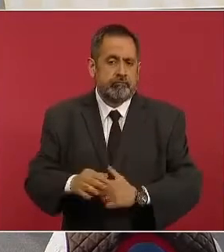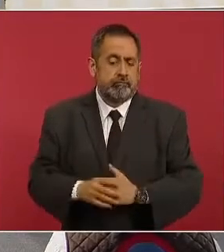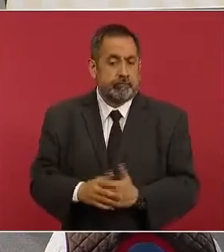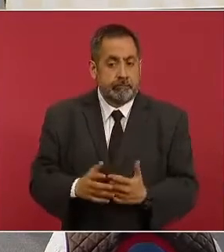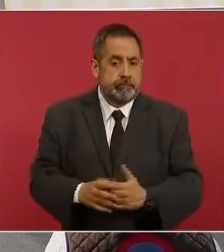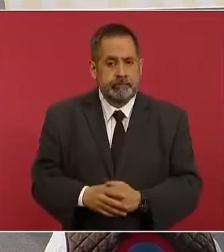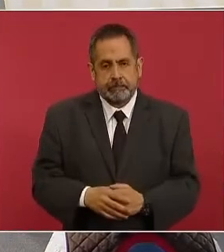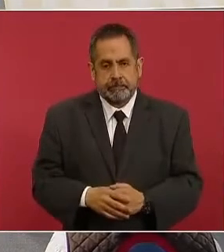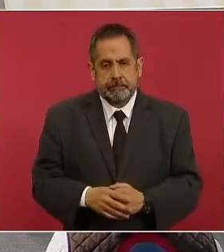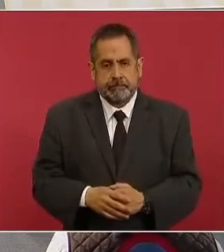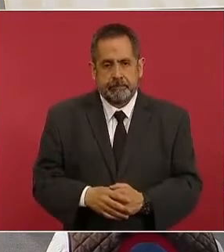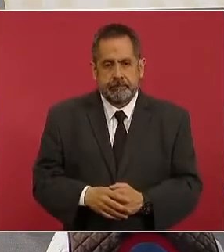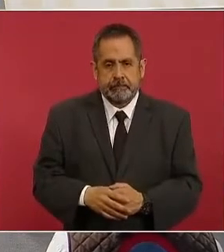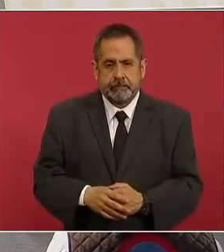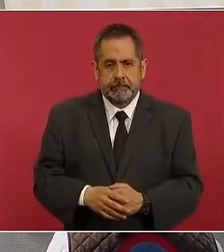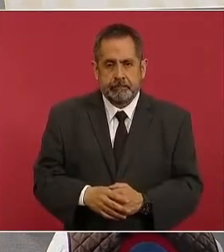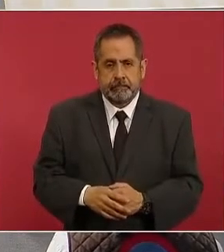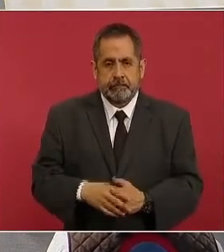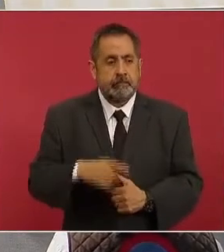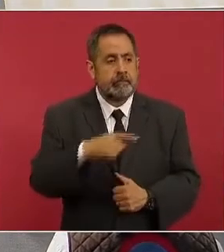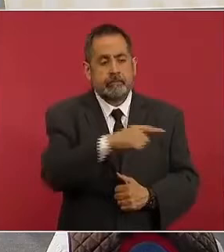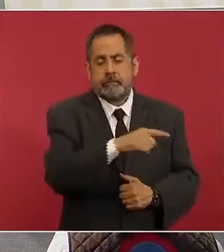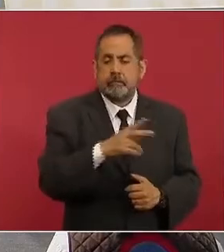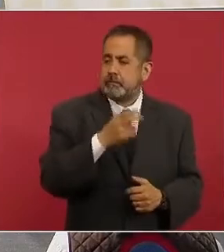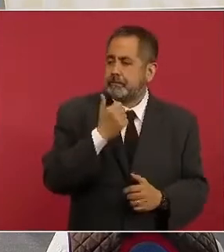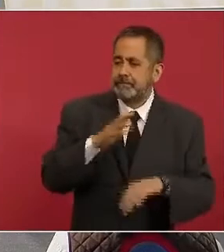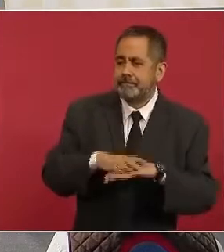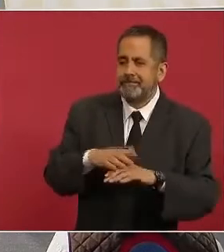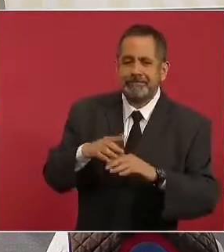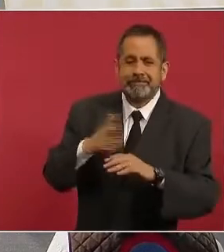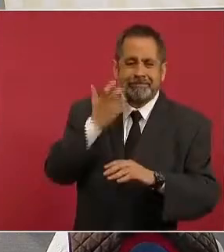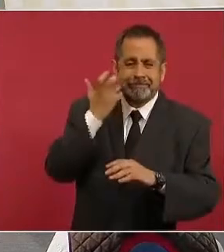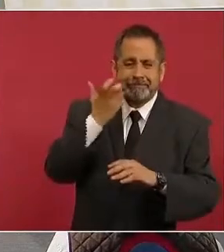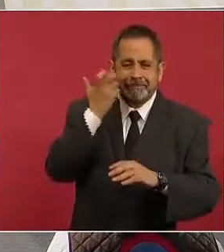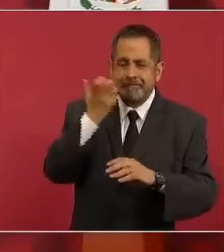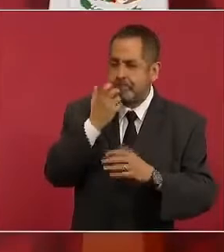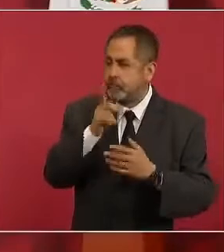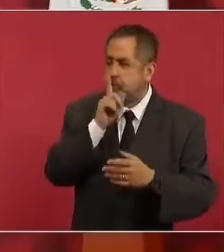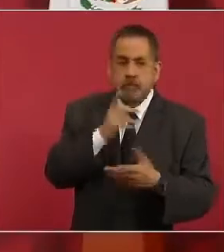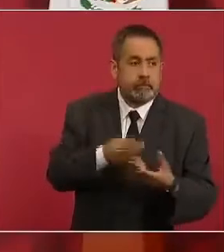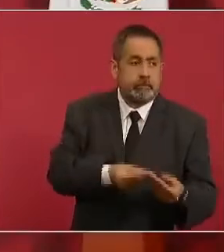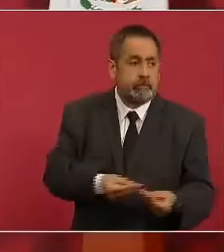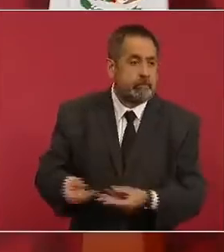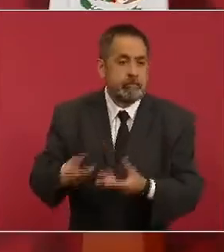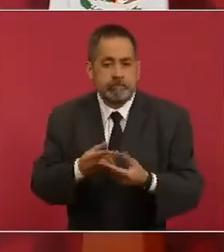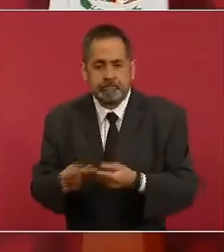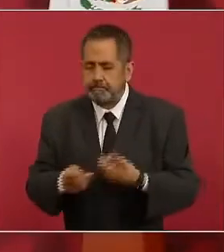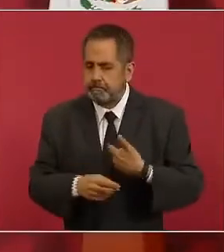Es decir, no vender huachicol ni hacer contrabando.